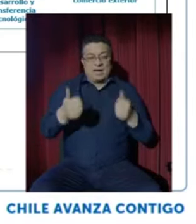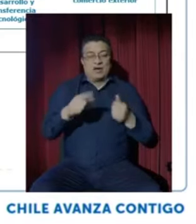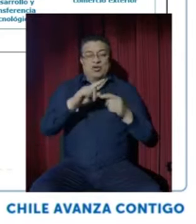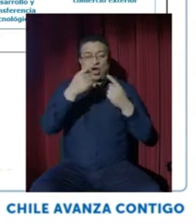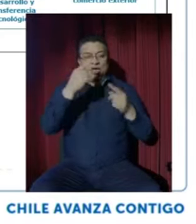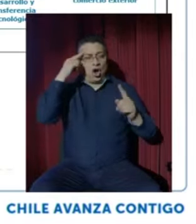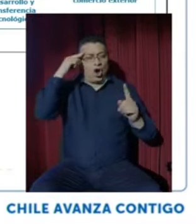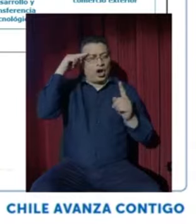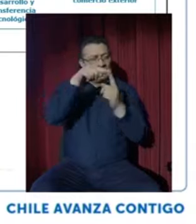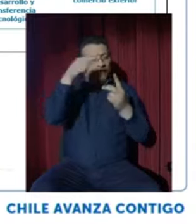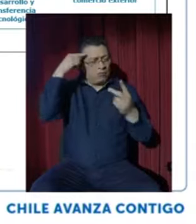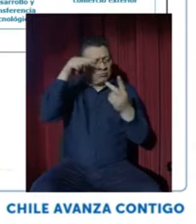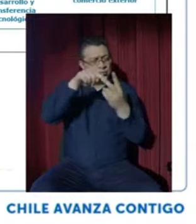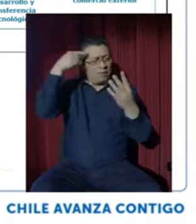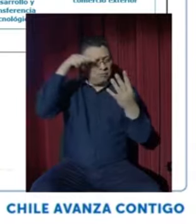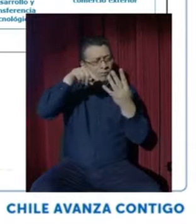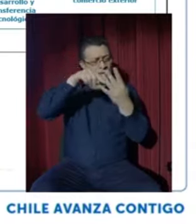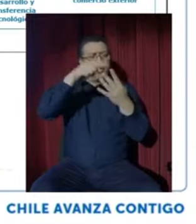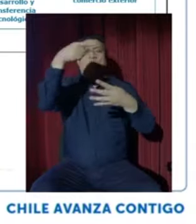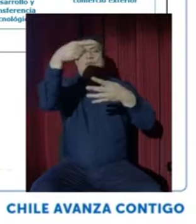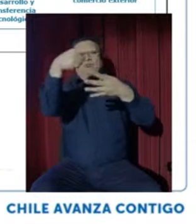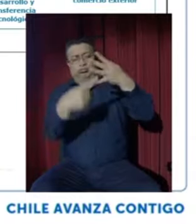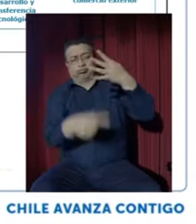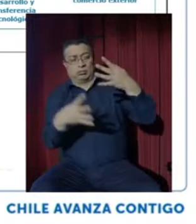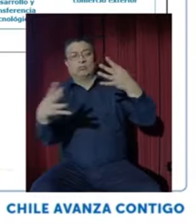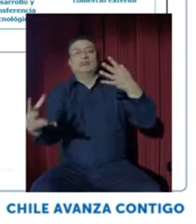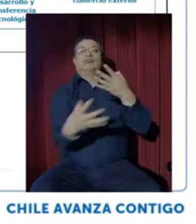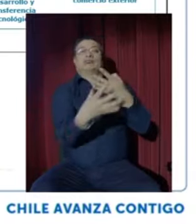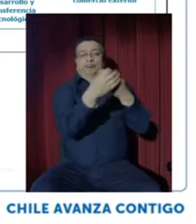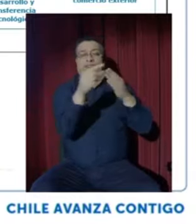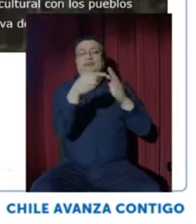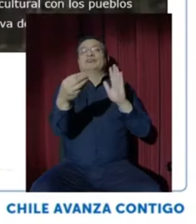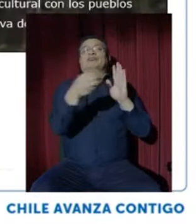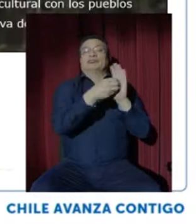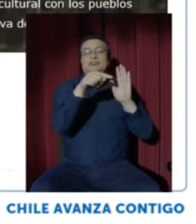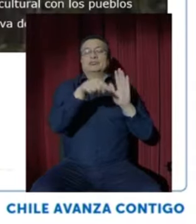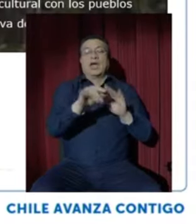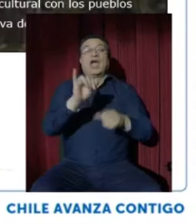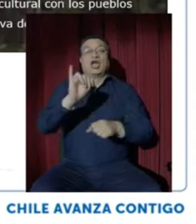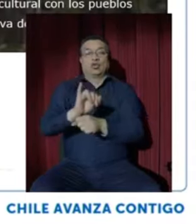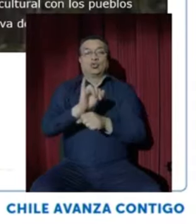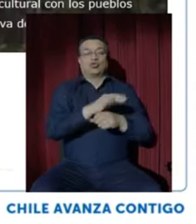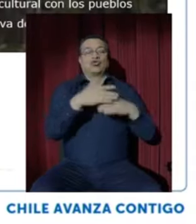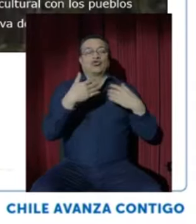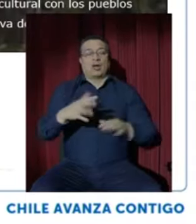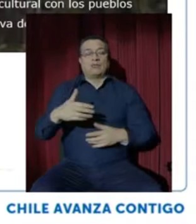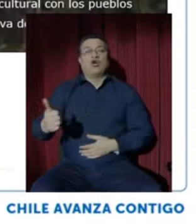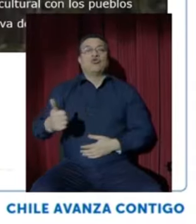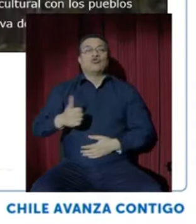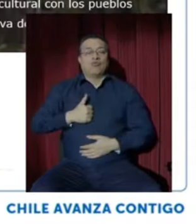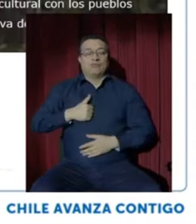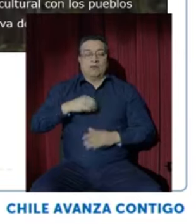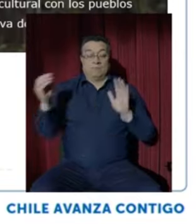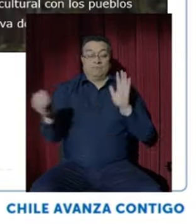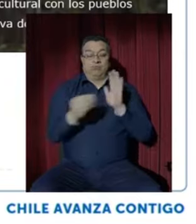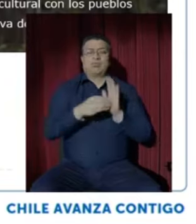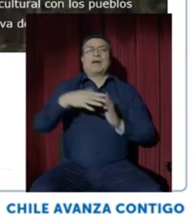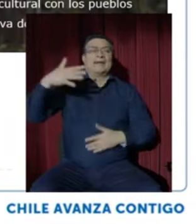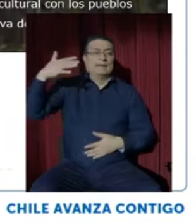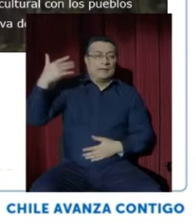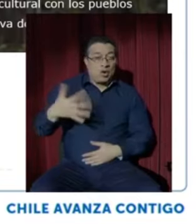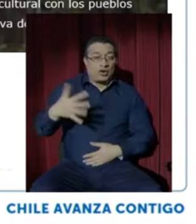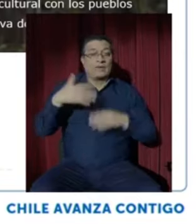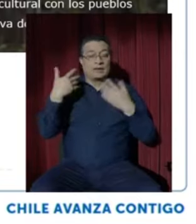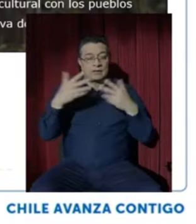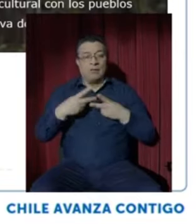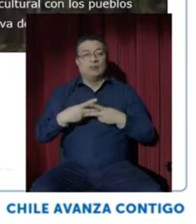plasmados y que por cierto llevaron a que nuestra institución cumpliera el primer gran hito que fue dado a